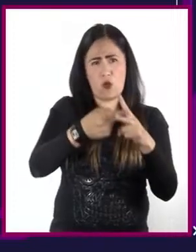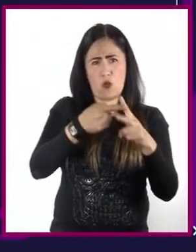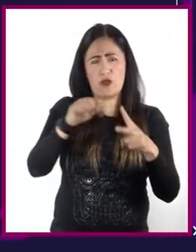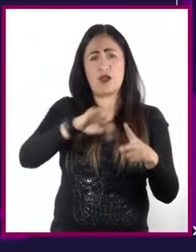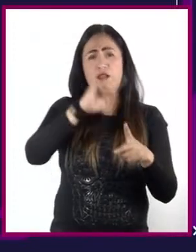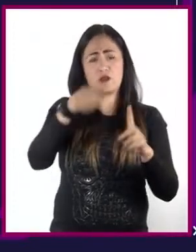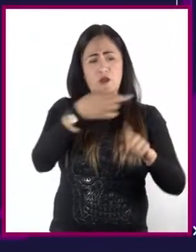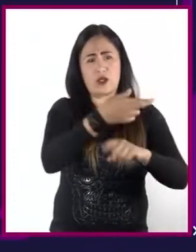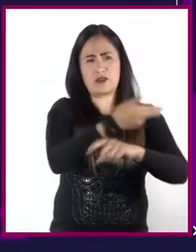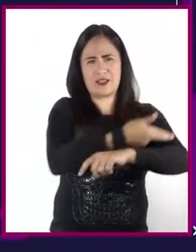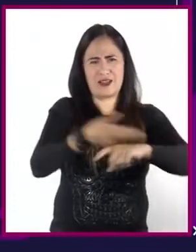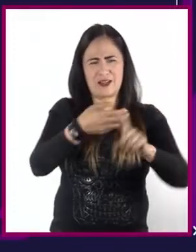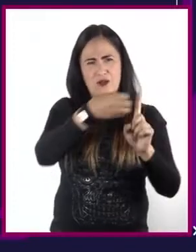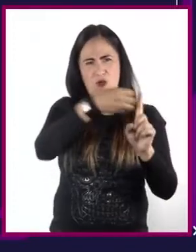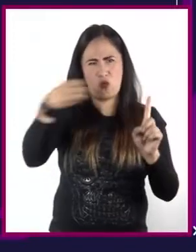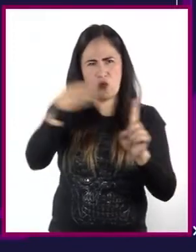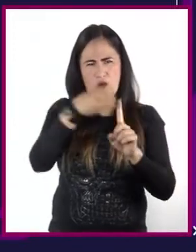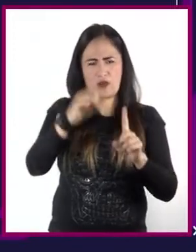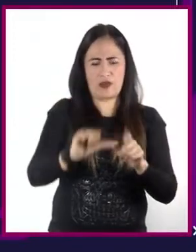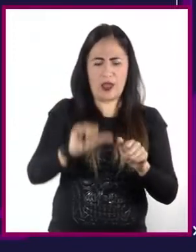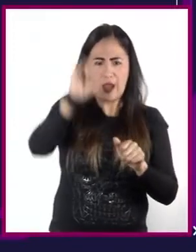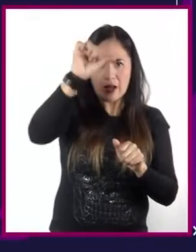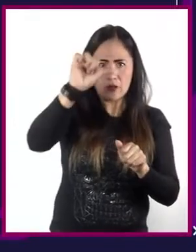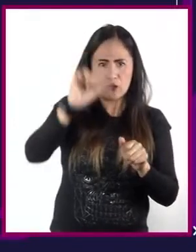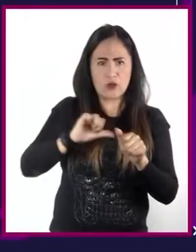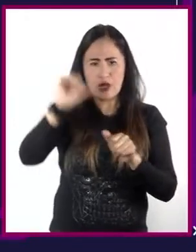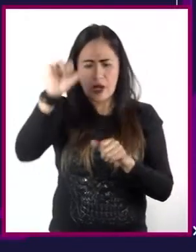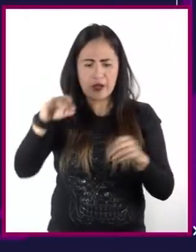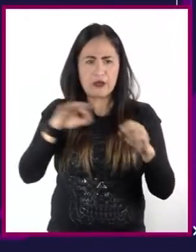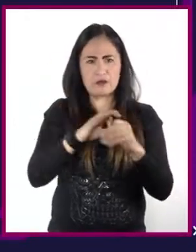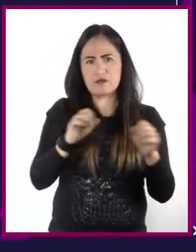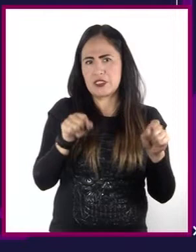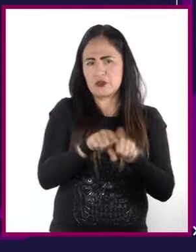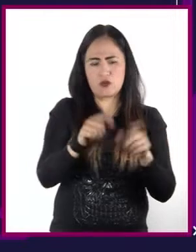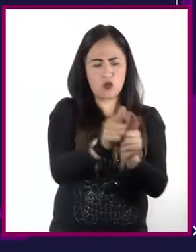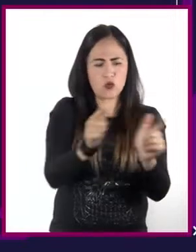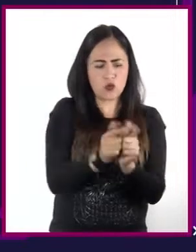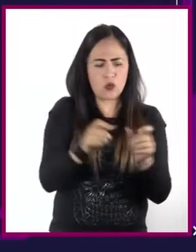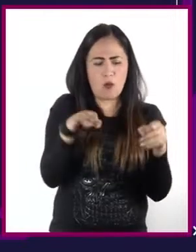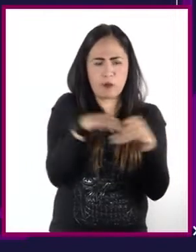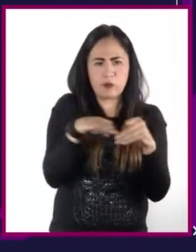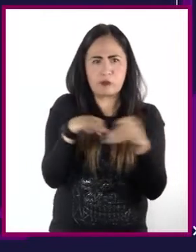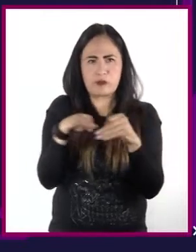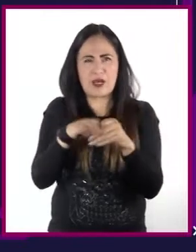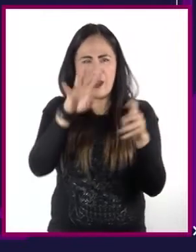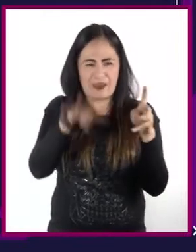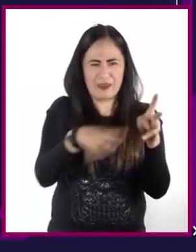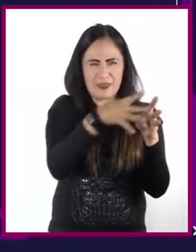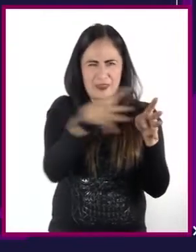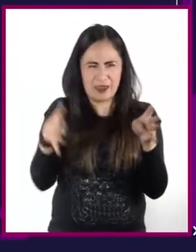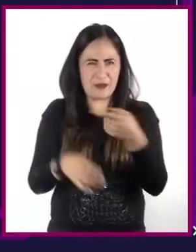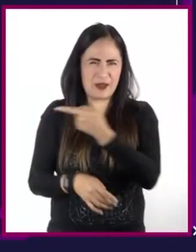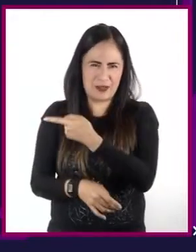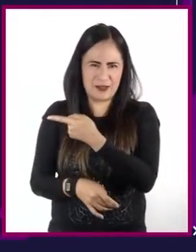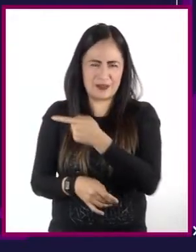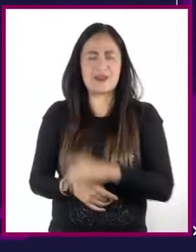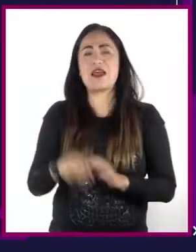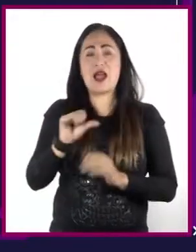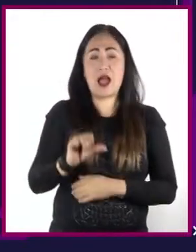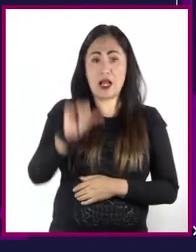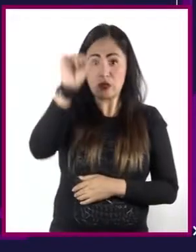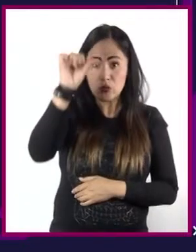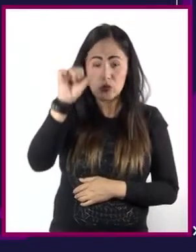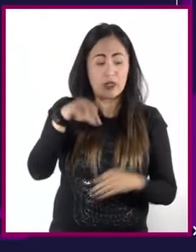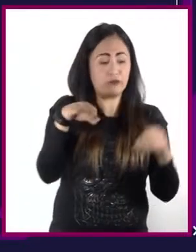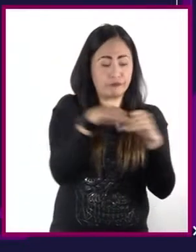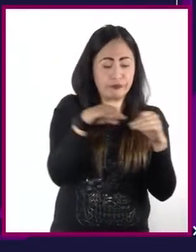acuerdo con las estaturas y sus frecuencias. En la tabla que se muestra, vemos cómo las alturas y sus frecuencias ya están